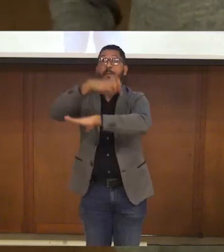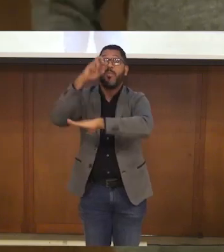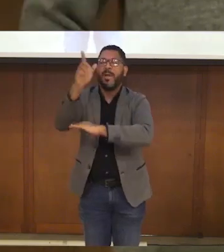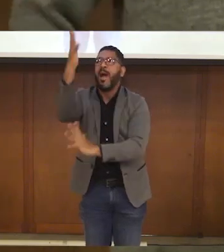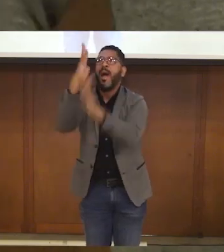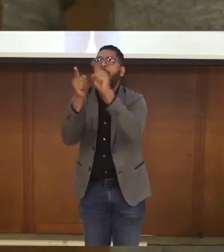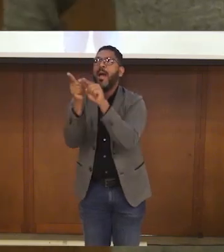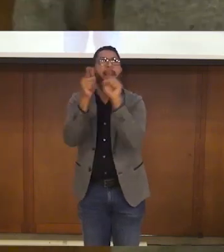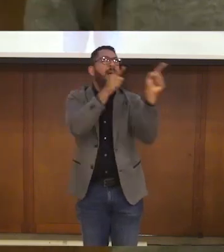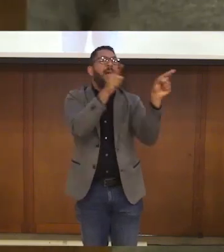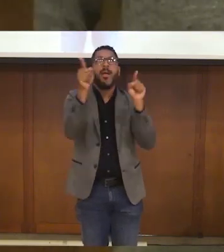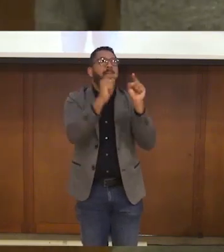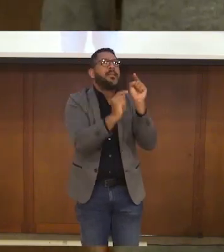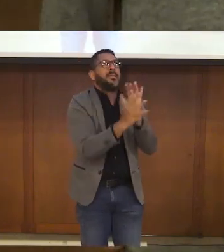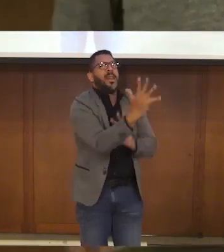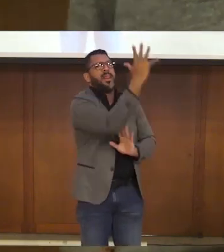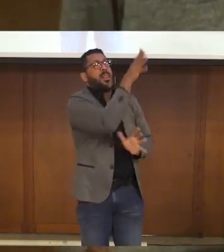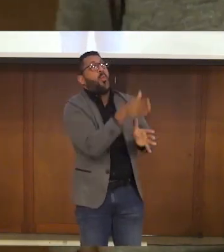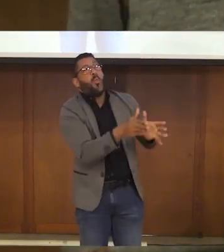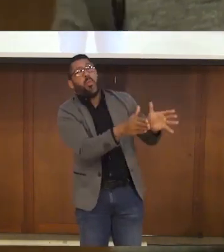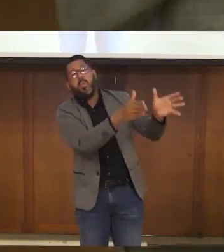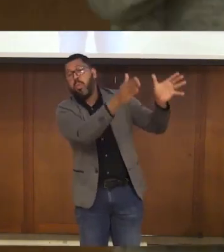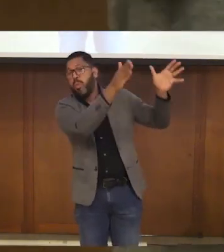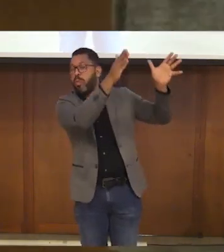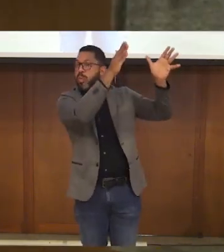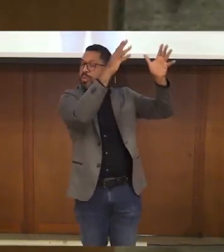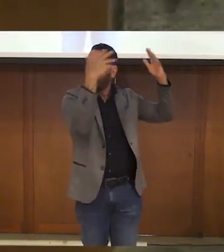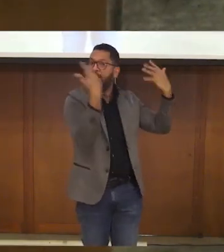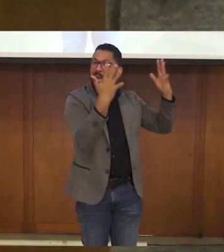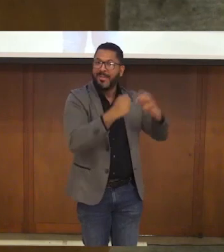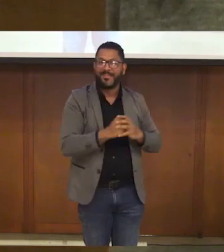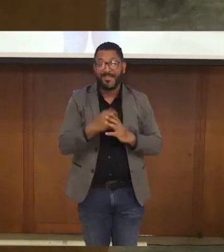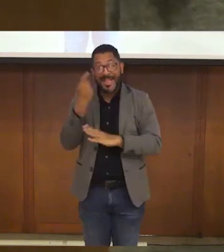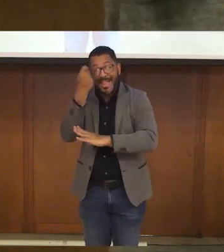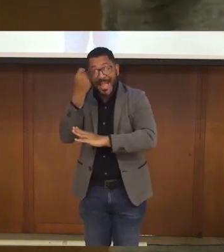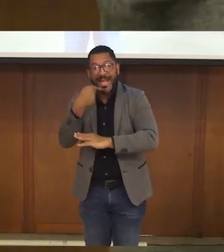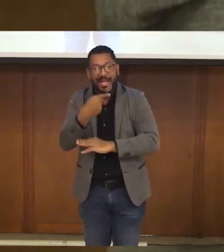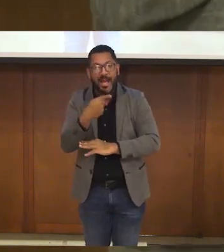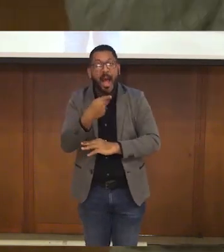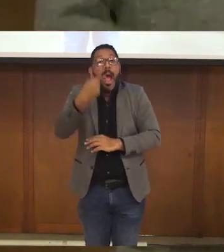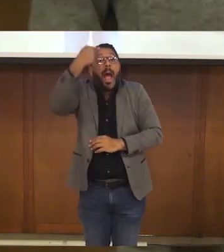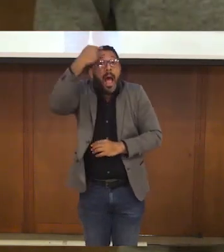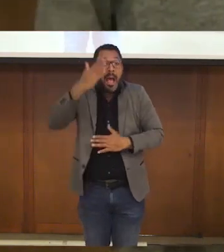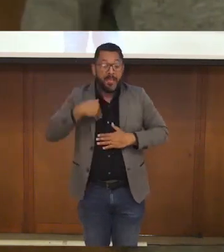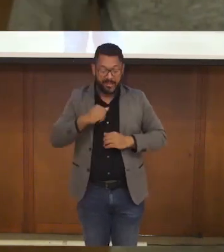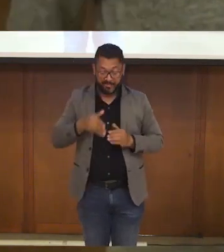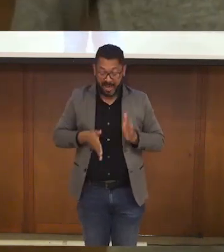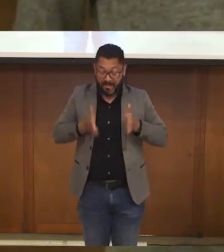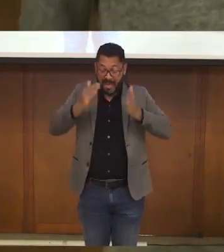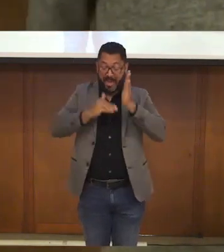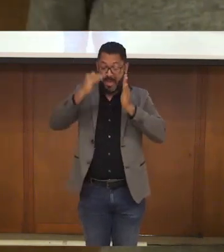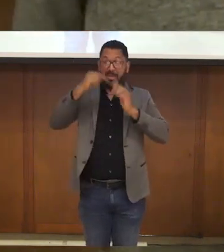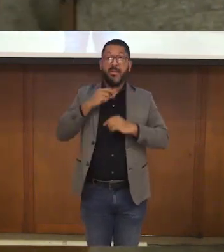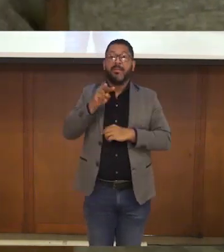yo vi en el Putumayo. Eran gigantescos, así grandotes, grandotes. Y Daniel nos decía, pues yo, esto es lo que miro desde